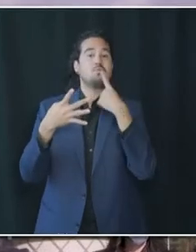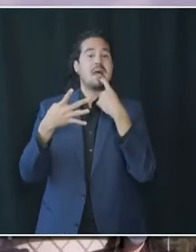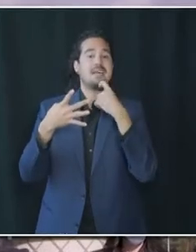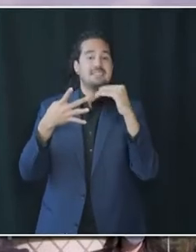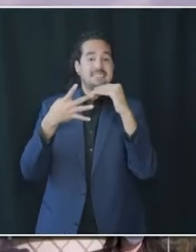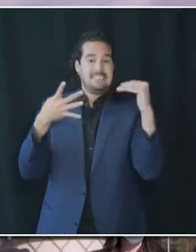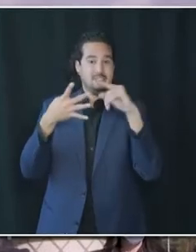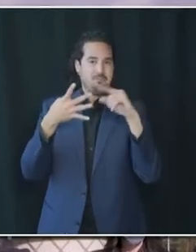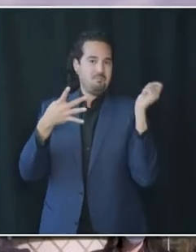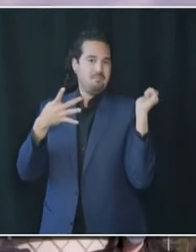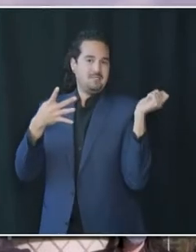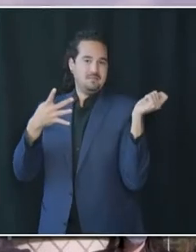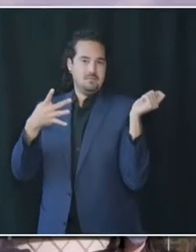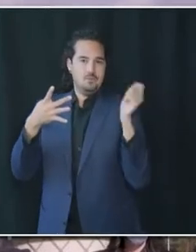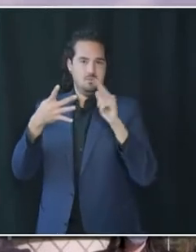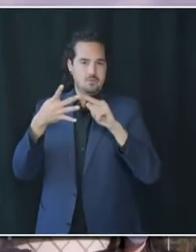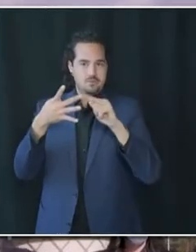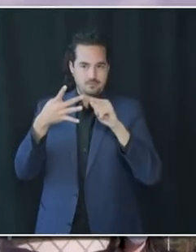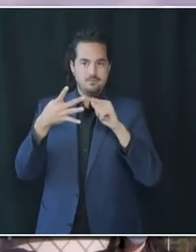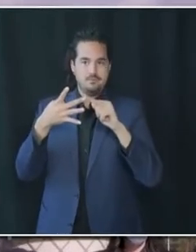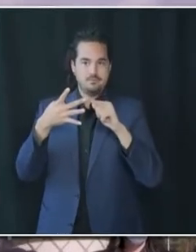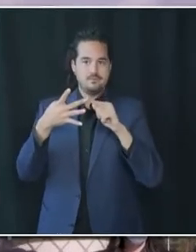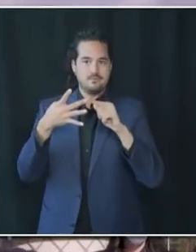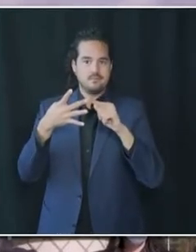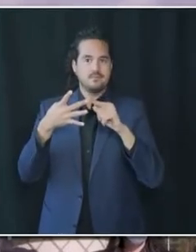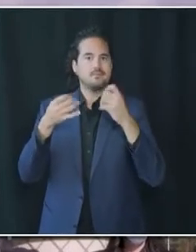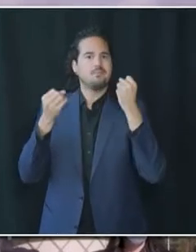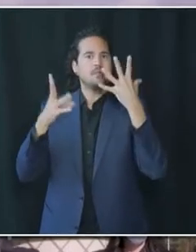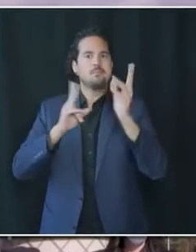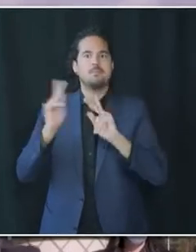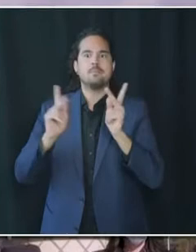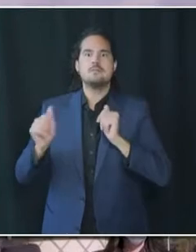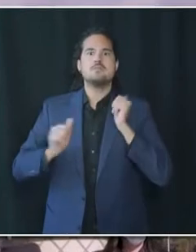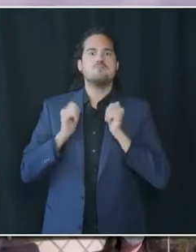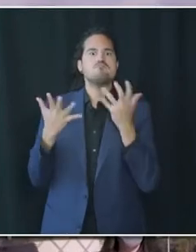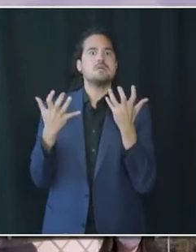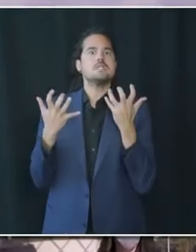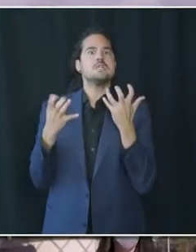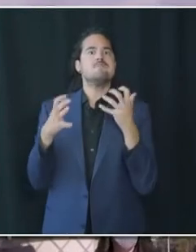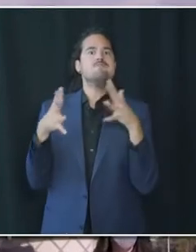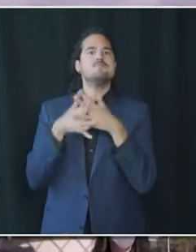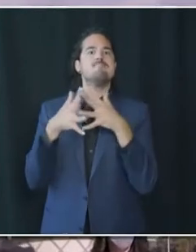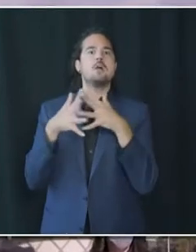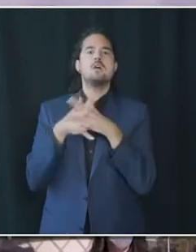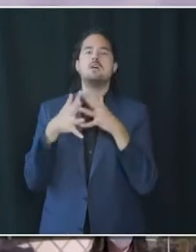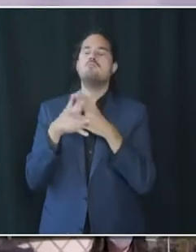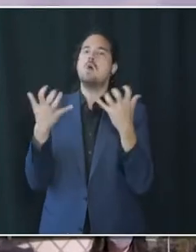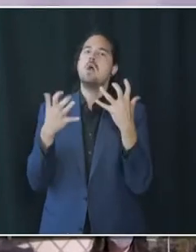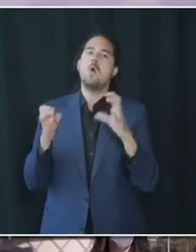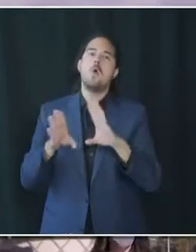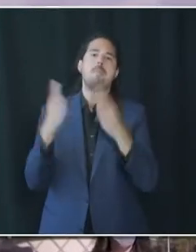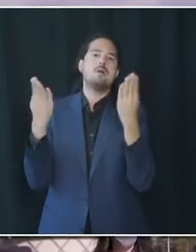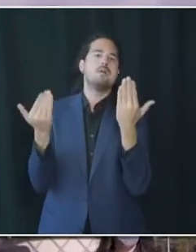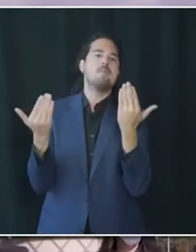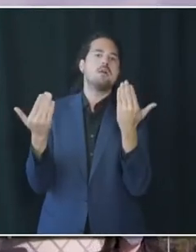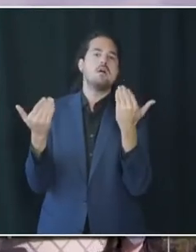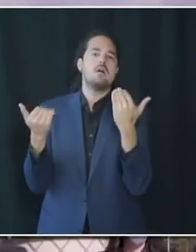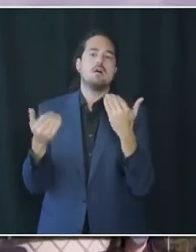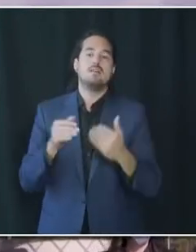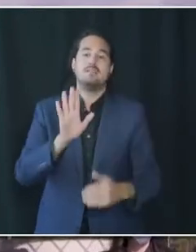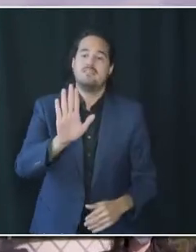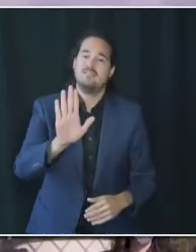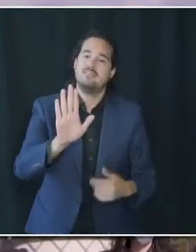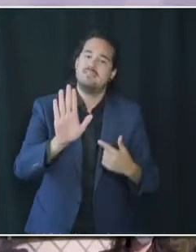fútbol para ser honesto es mucho de esto es dirigido por fútbol muchos quieren ver una temporada de fútbol y eso yo lo